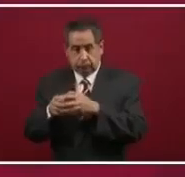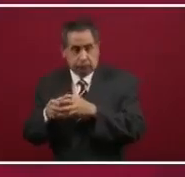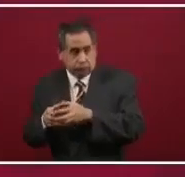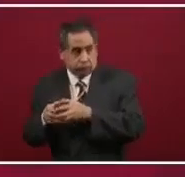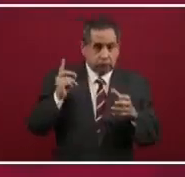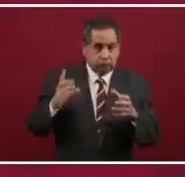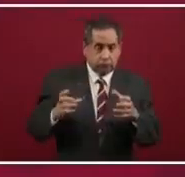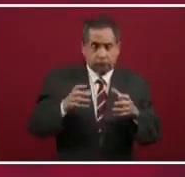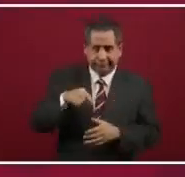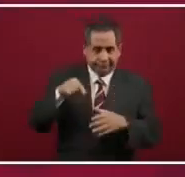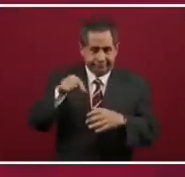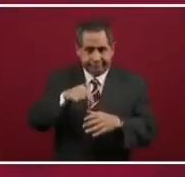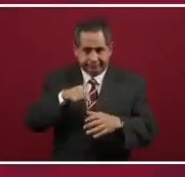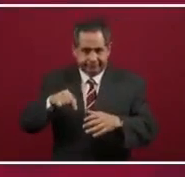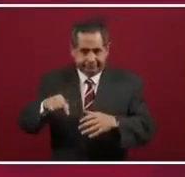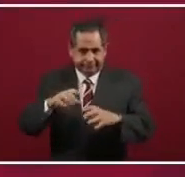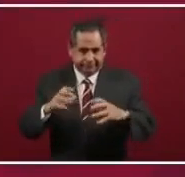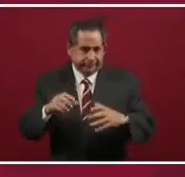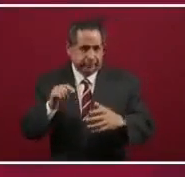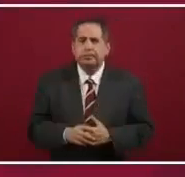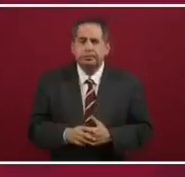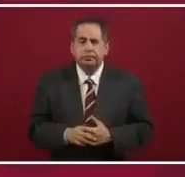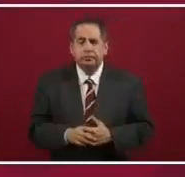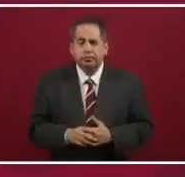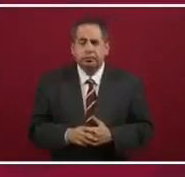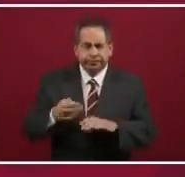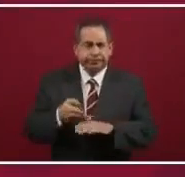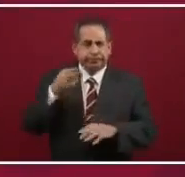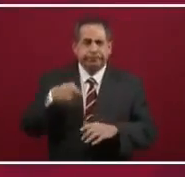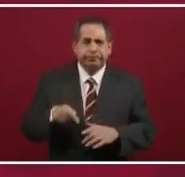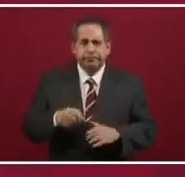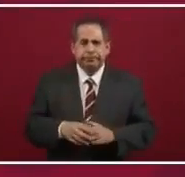comisión, como se sabe, es muy